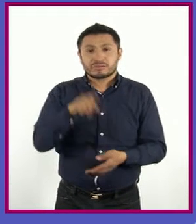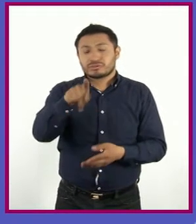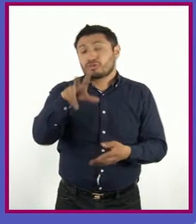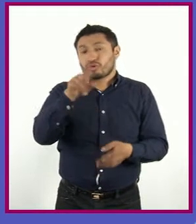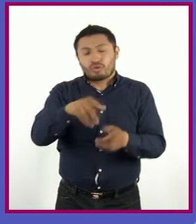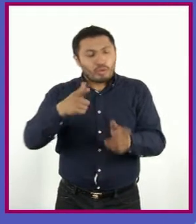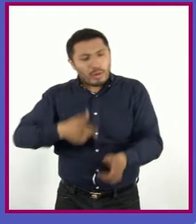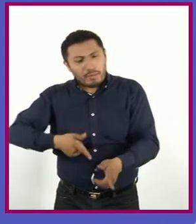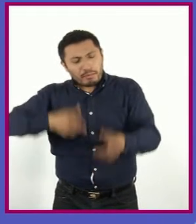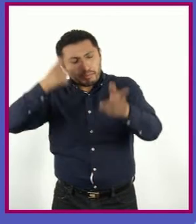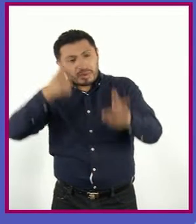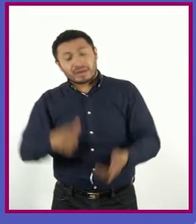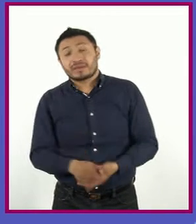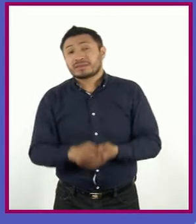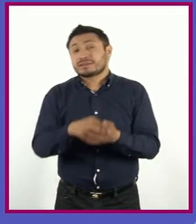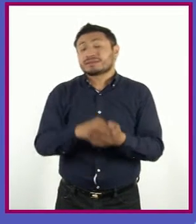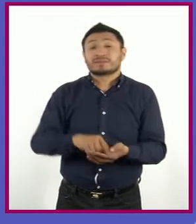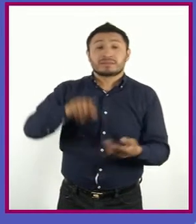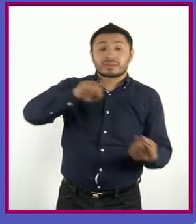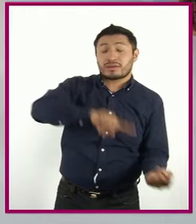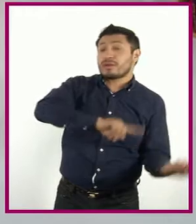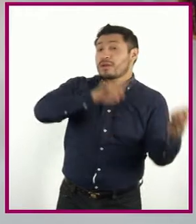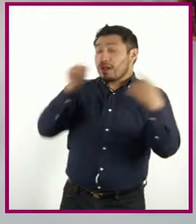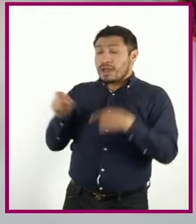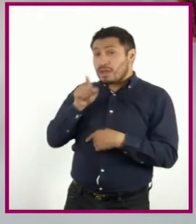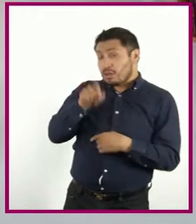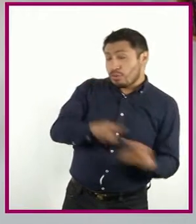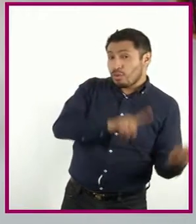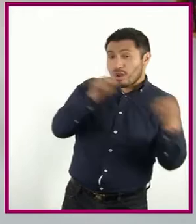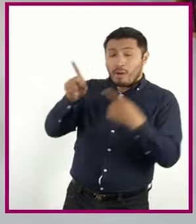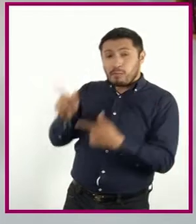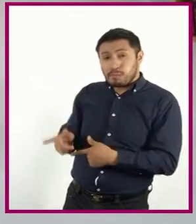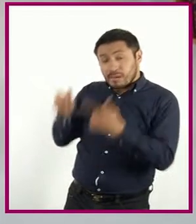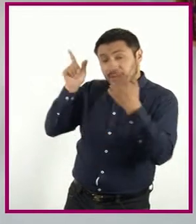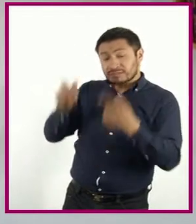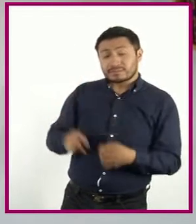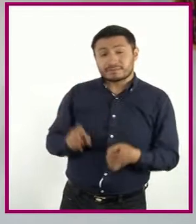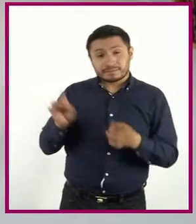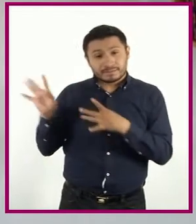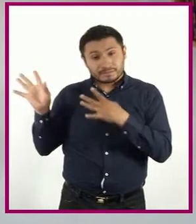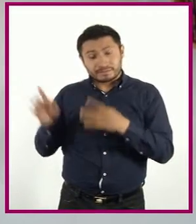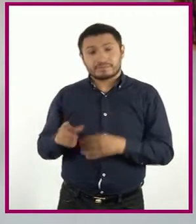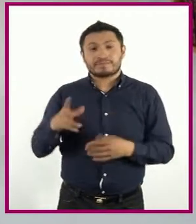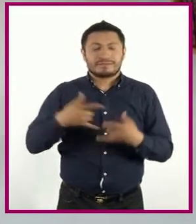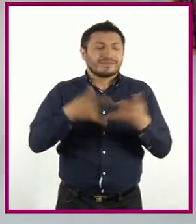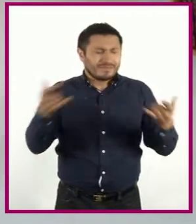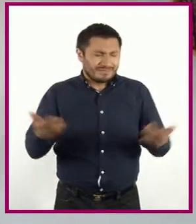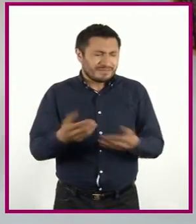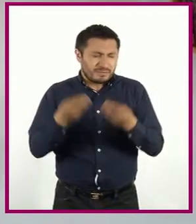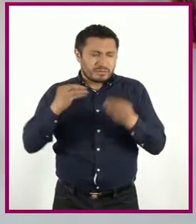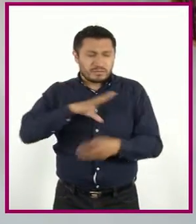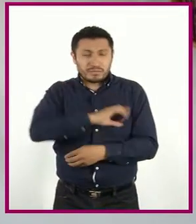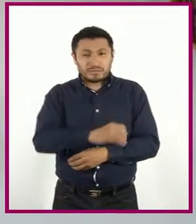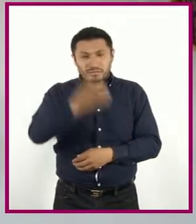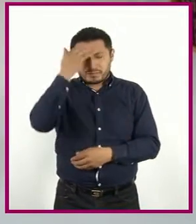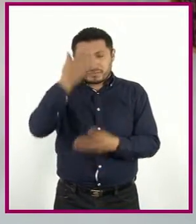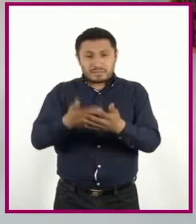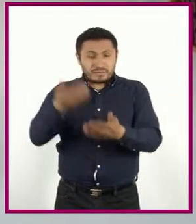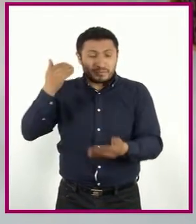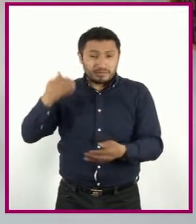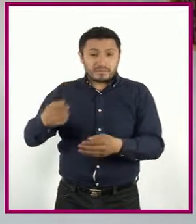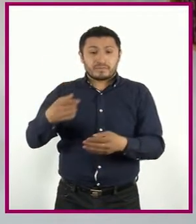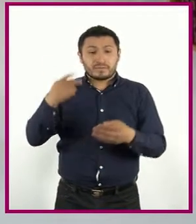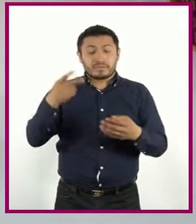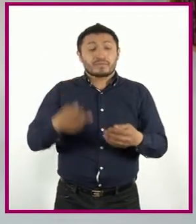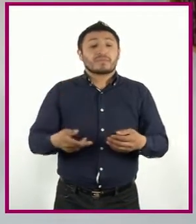Shere Khan, sino quien le case a él. Esta historia me gusta mucho, la conocí hace algunos años. El personaje principal